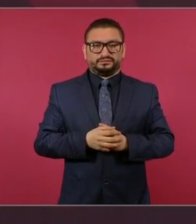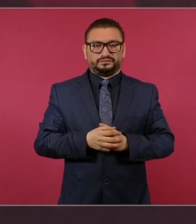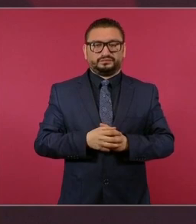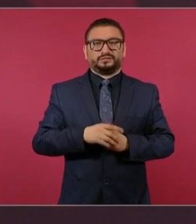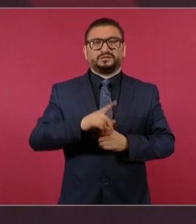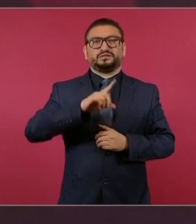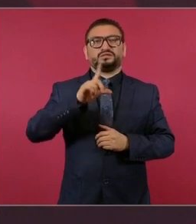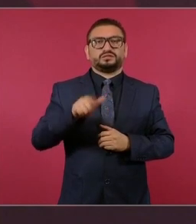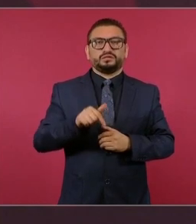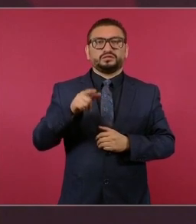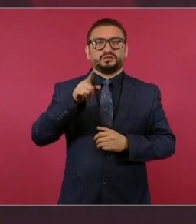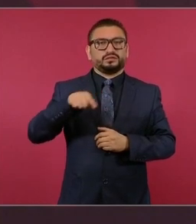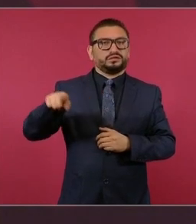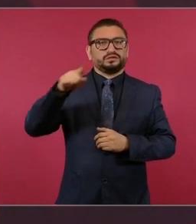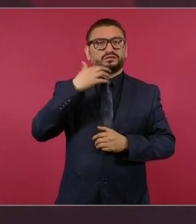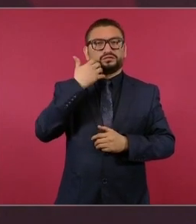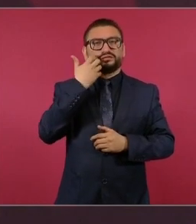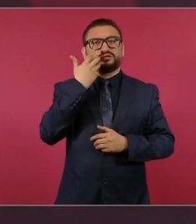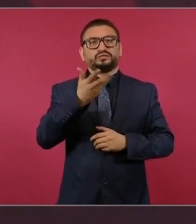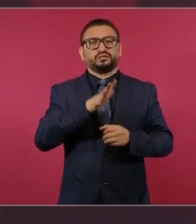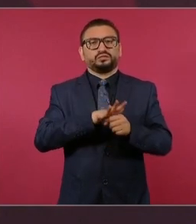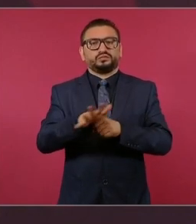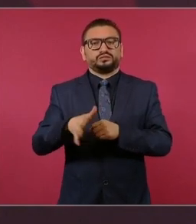se va a buscar querer